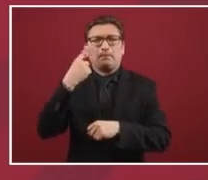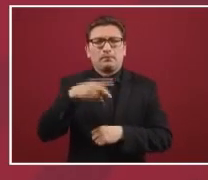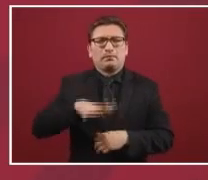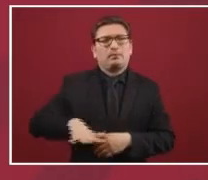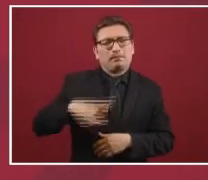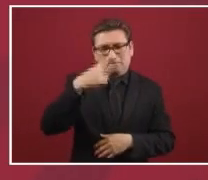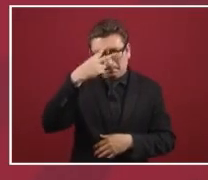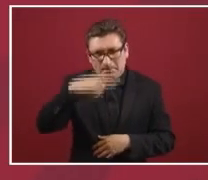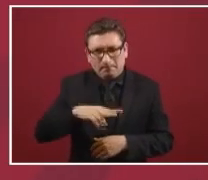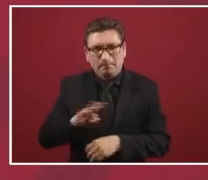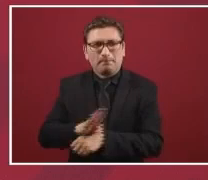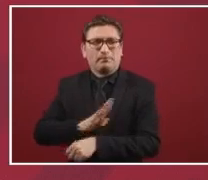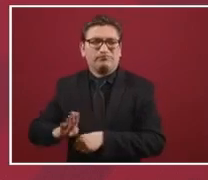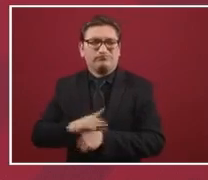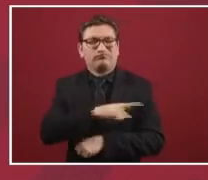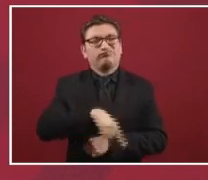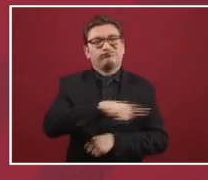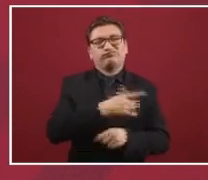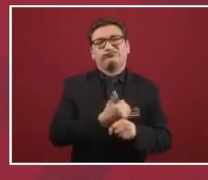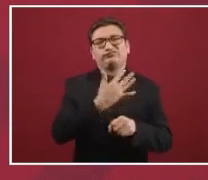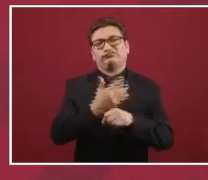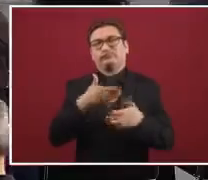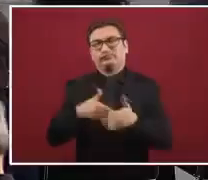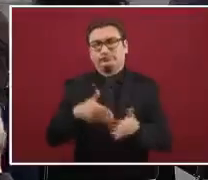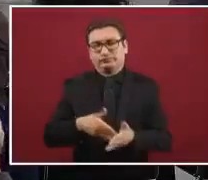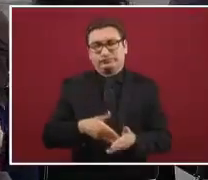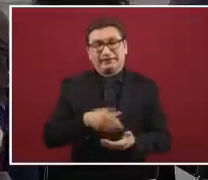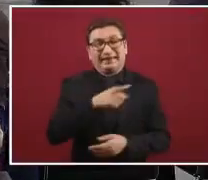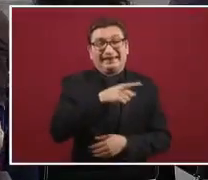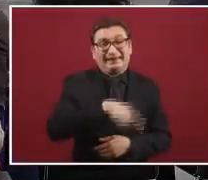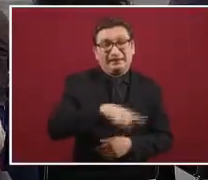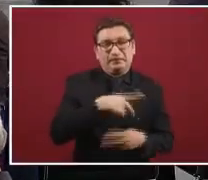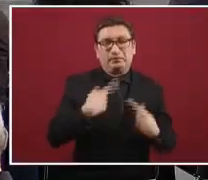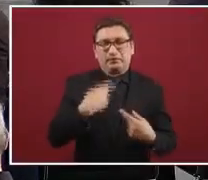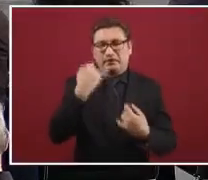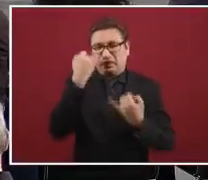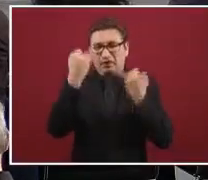mexicanos. Y es mala fe,